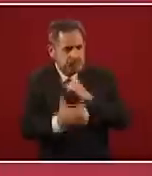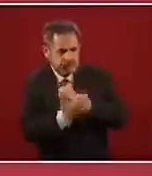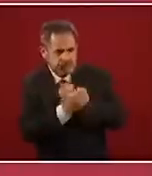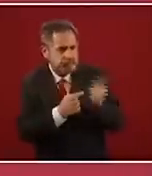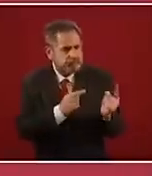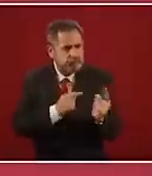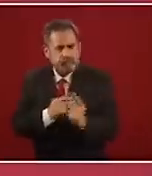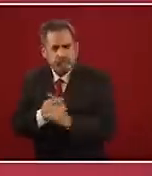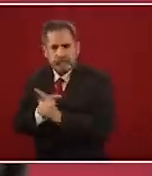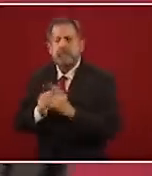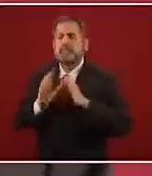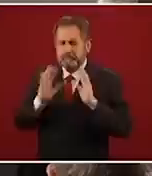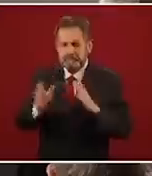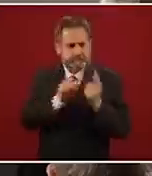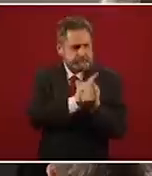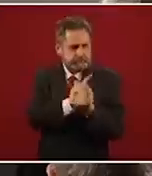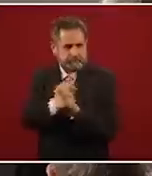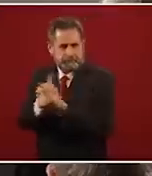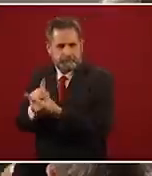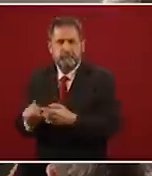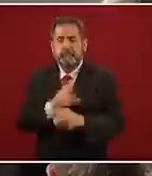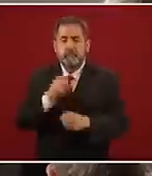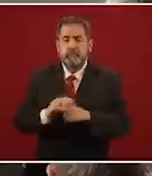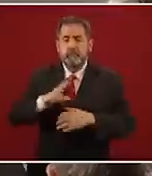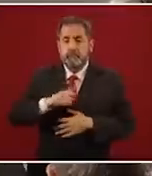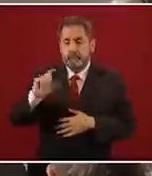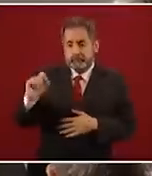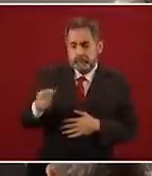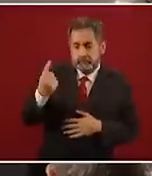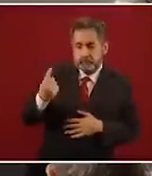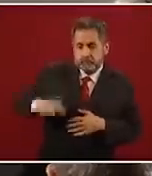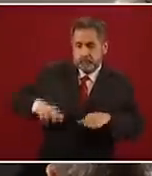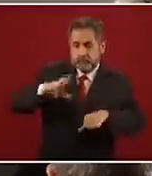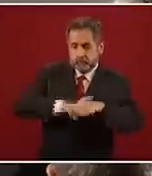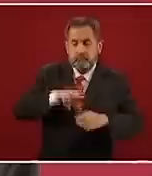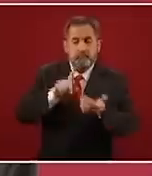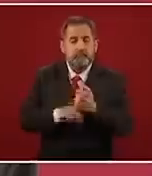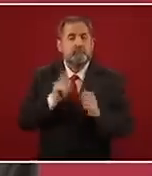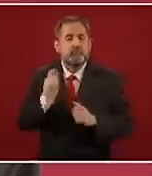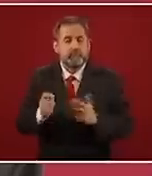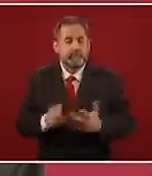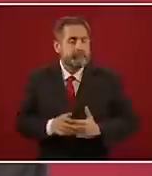petición, eso hemos hecho, y hay 21 gobernadores que han